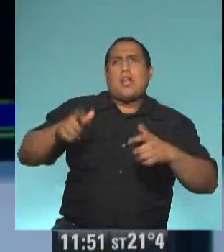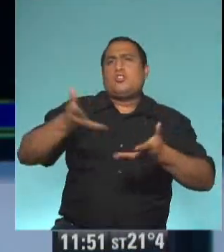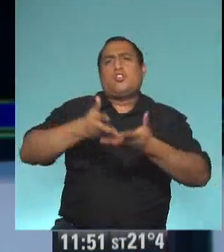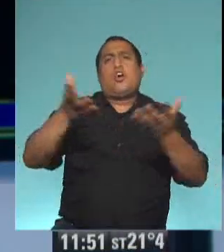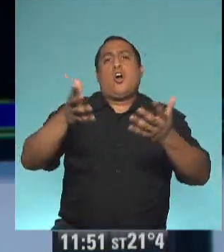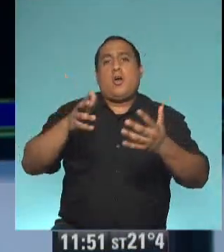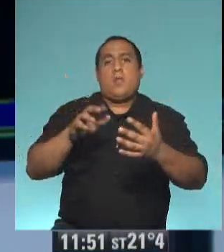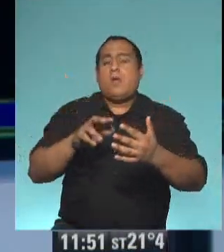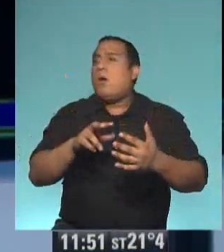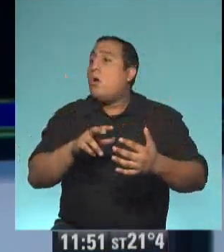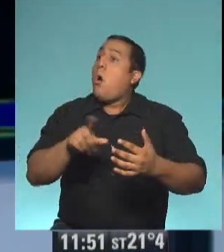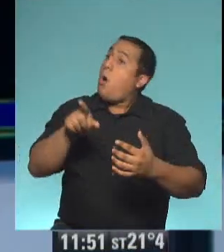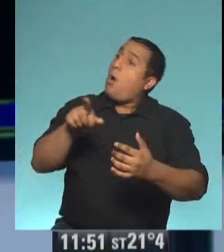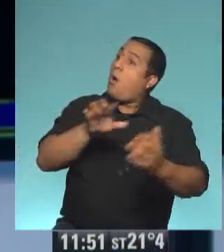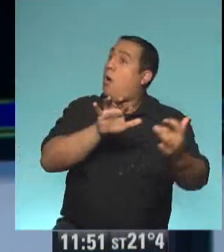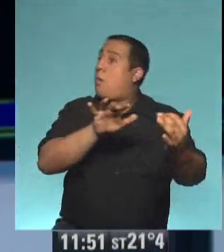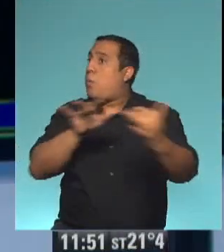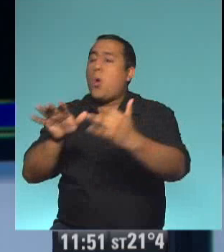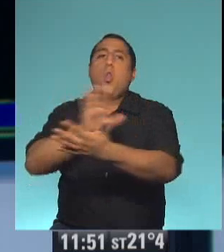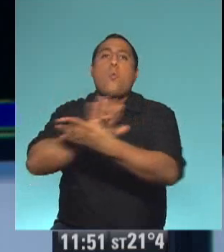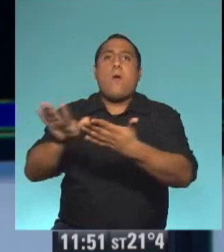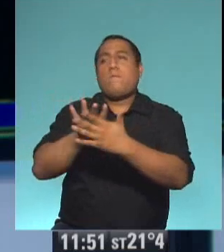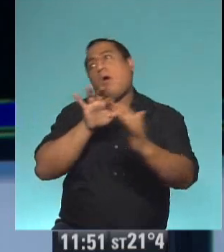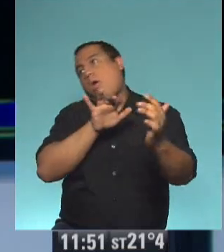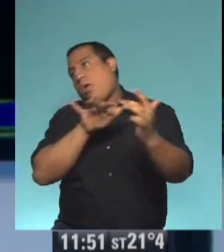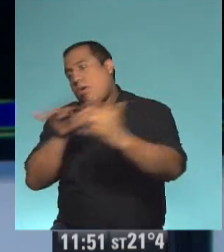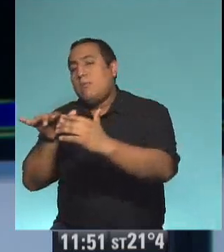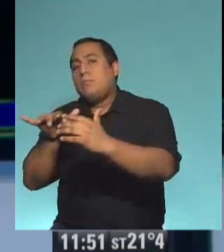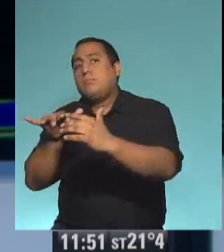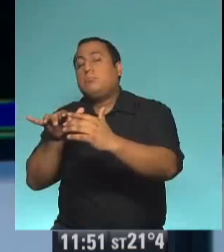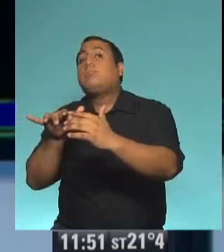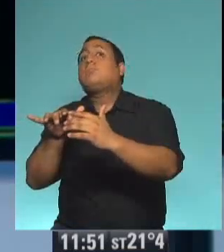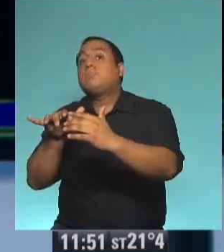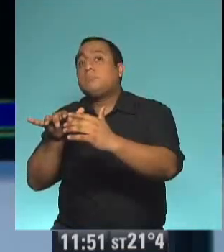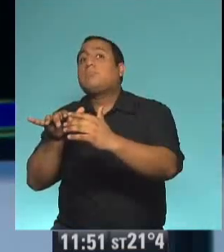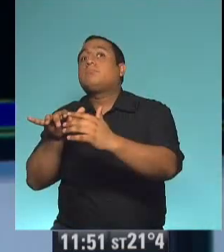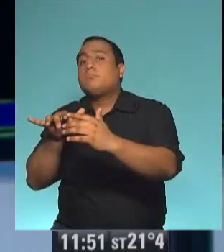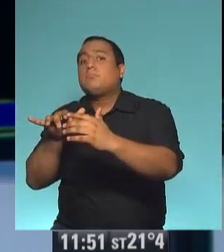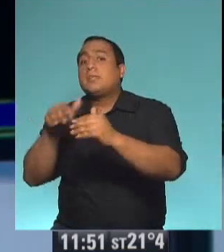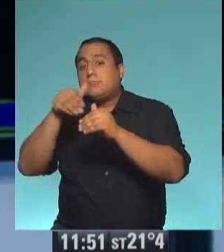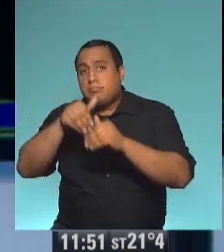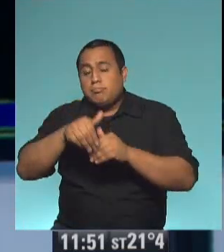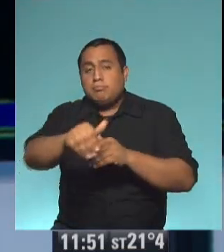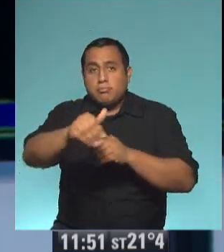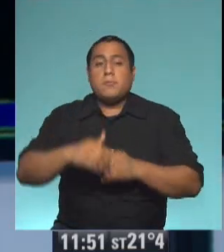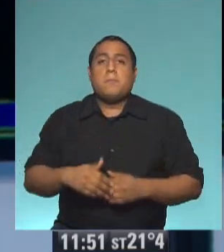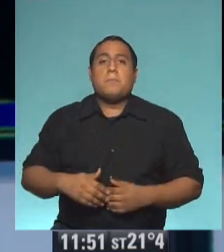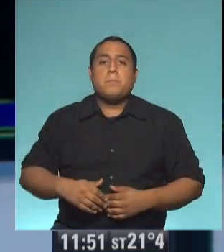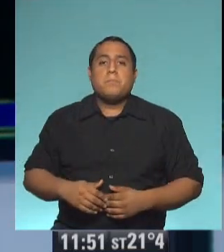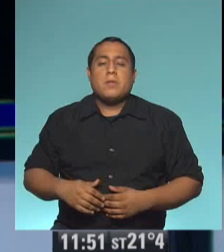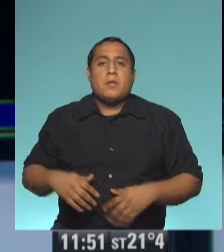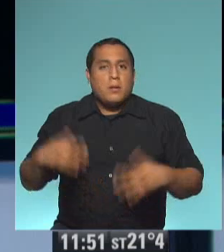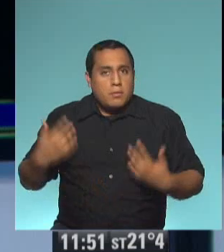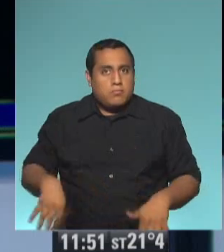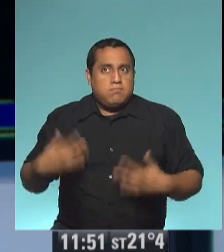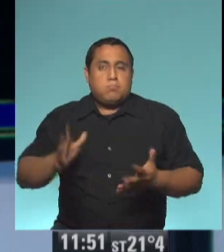porque estaban atraídos por la novedad. Y entonces dijimos que después de ese día de la inauguración empezó